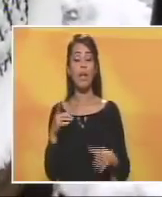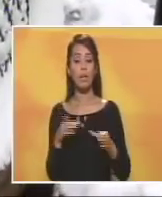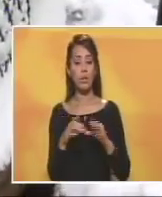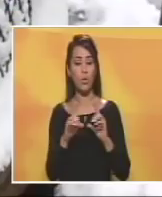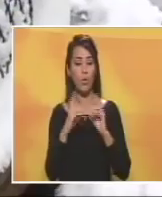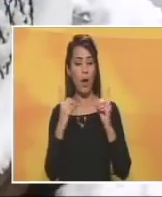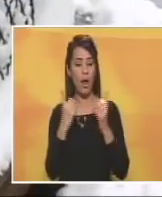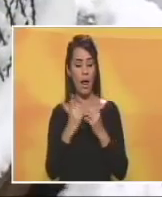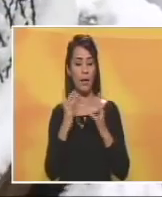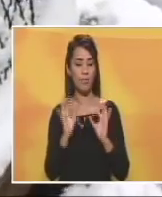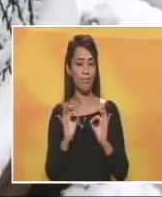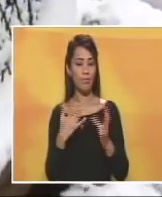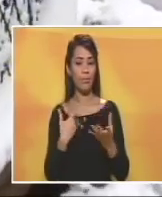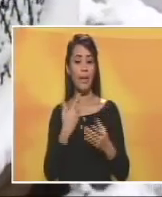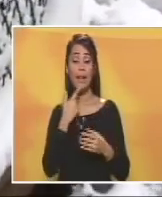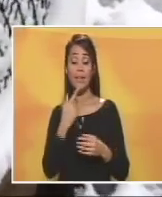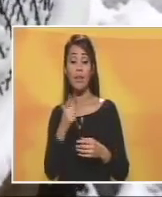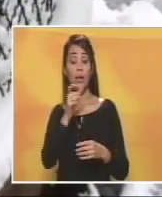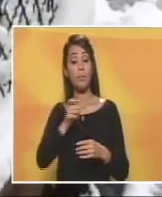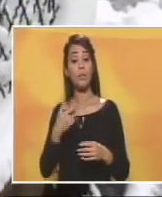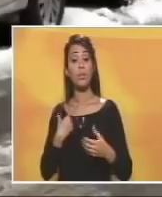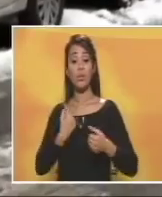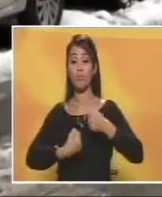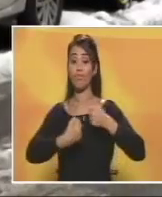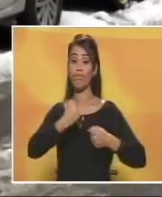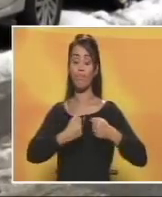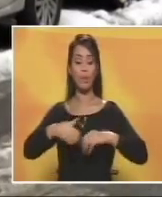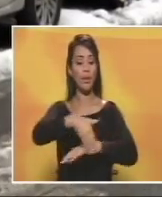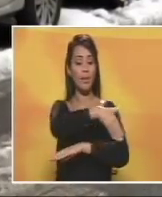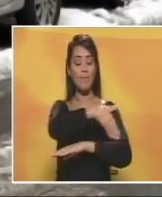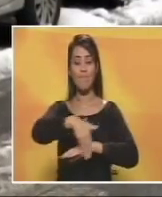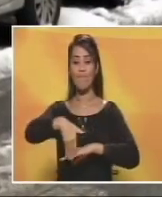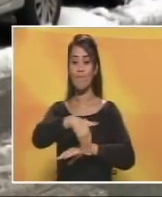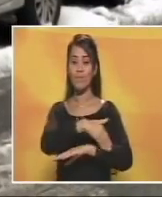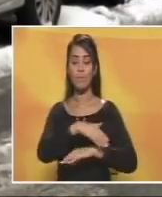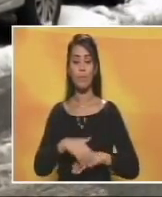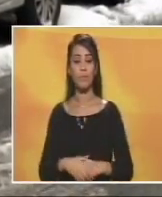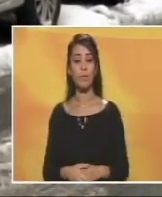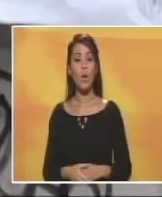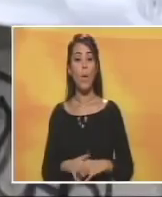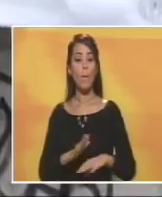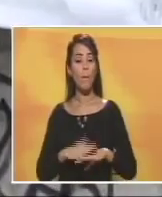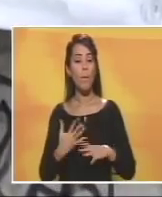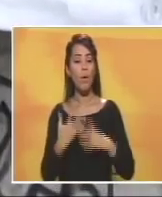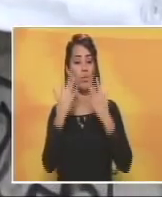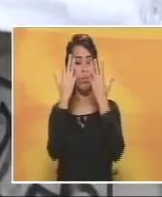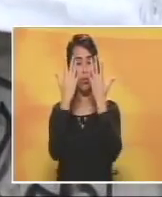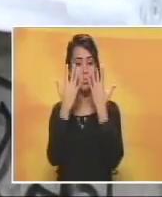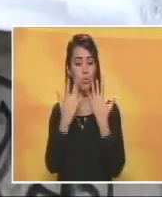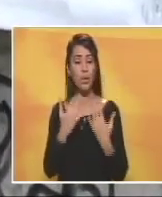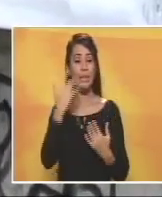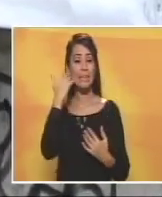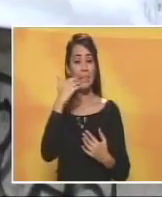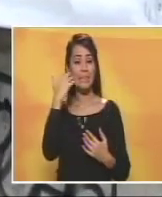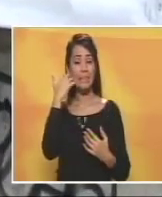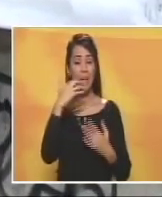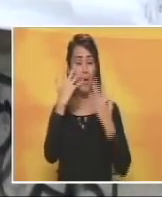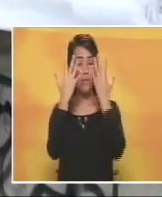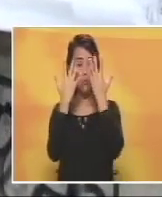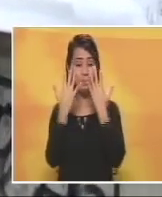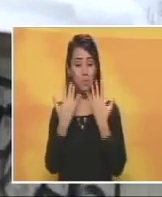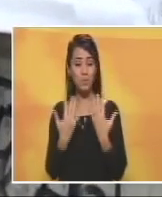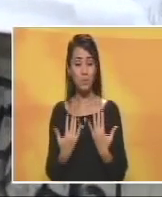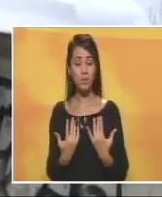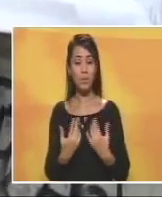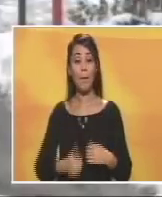París recomendó a los ciudadanos no circular por las carreteras de la región tras una fuerte y sorpresiva nevada, la